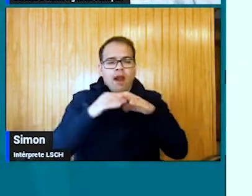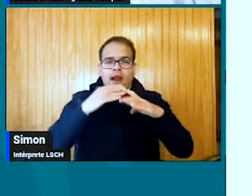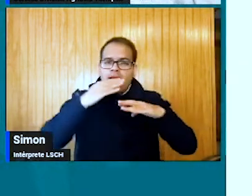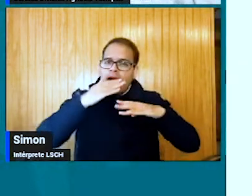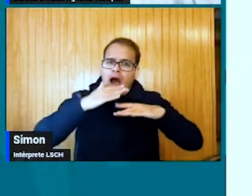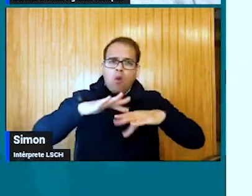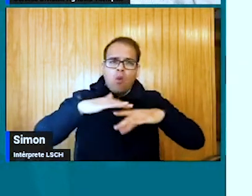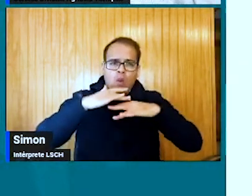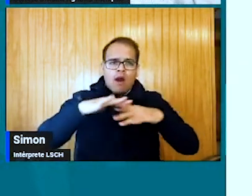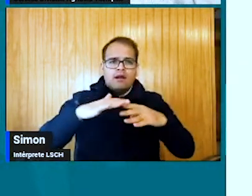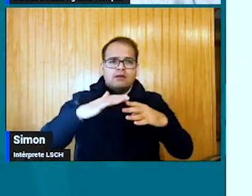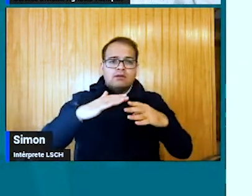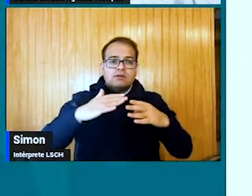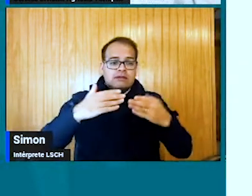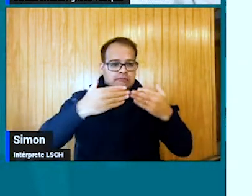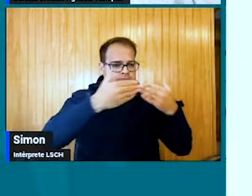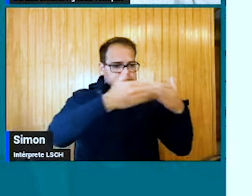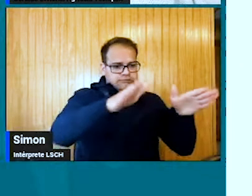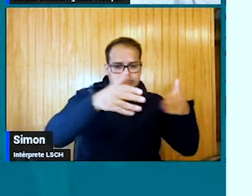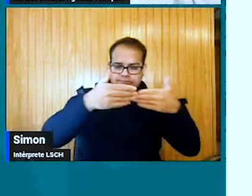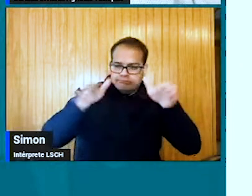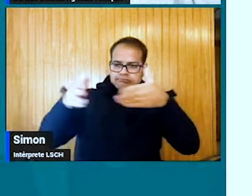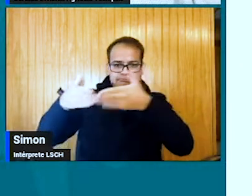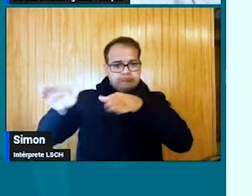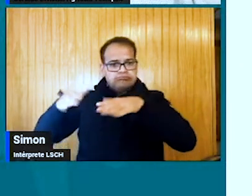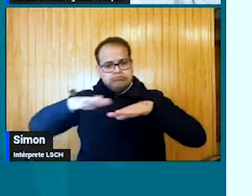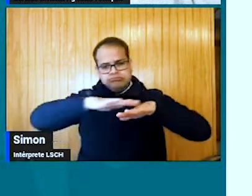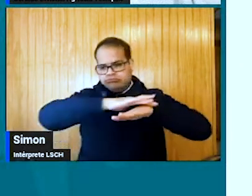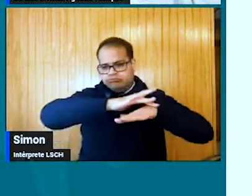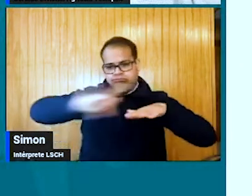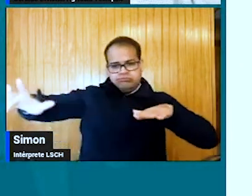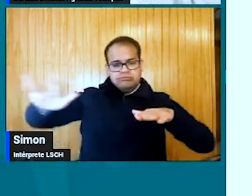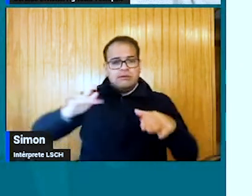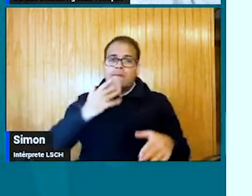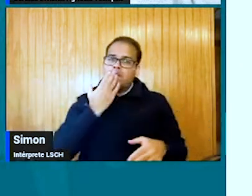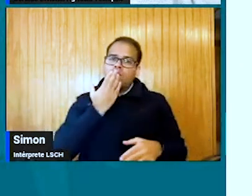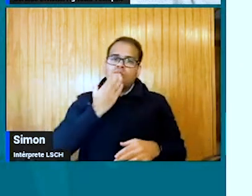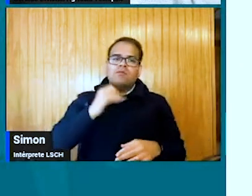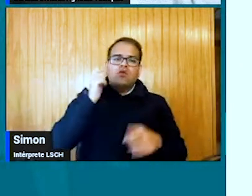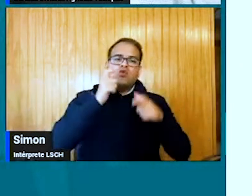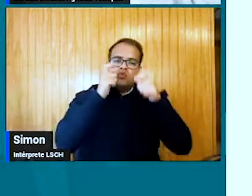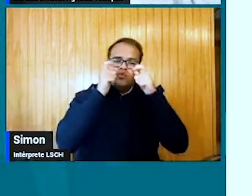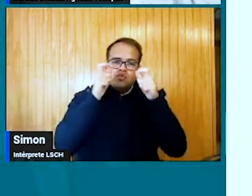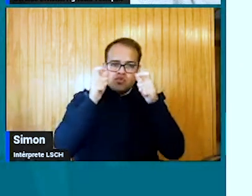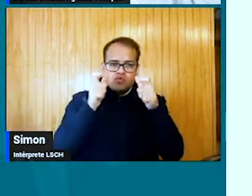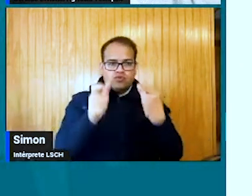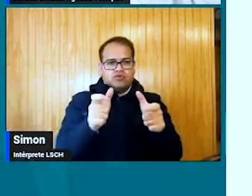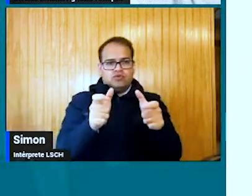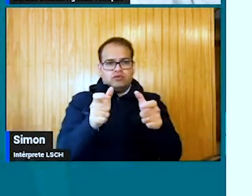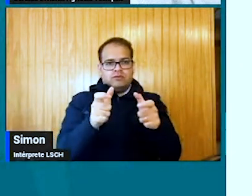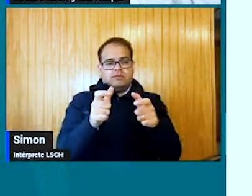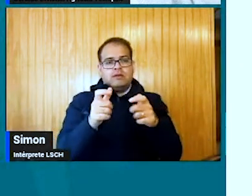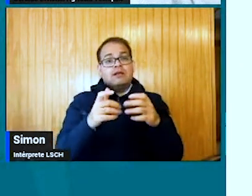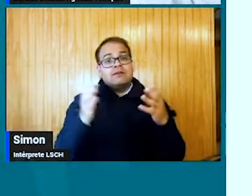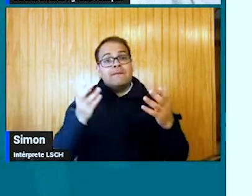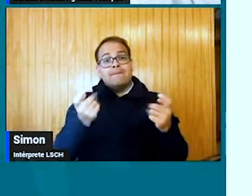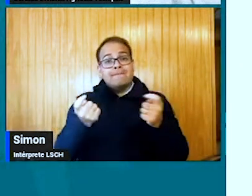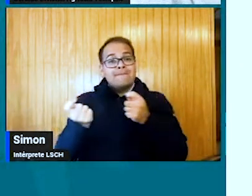canales despejados es un muy buen método de control, ya que así vamos a lograr expulsar la